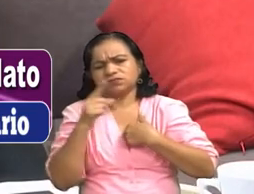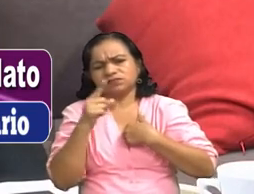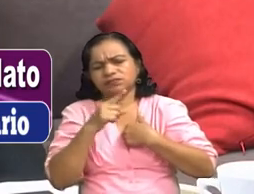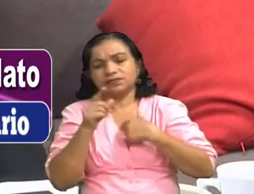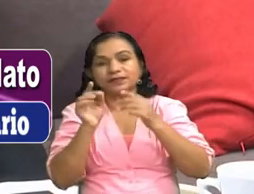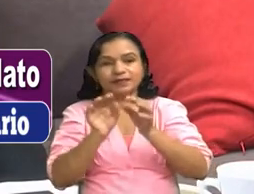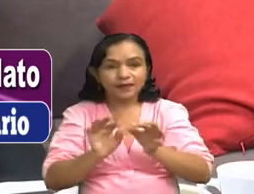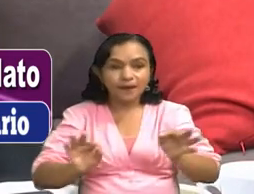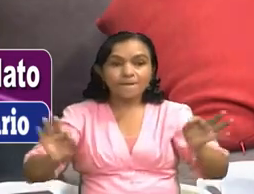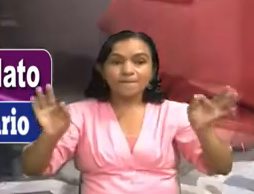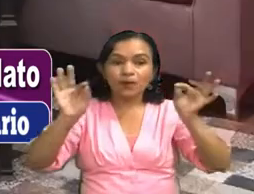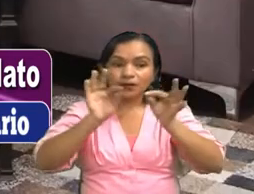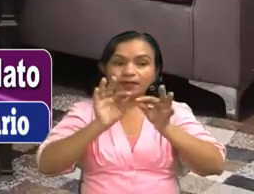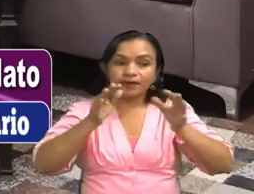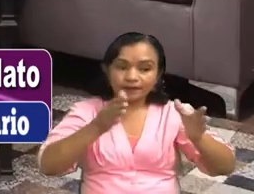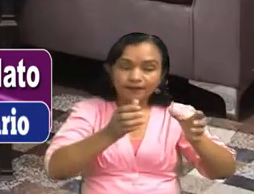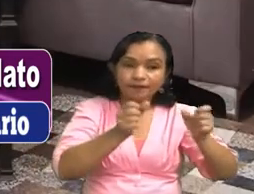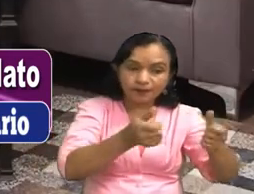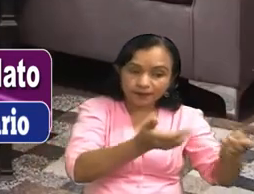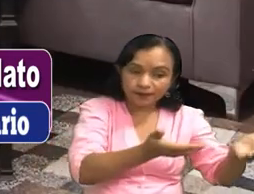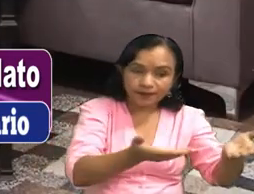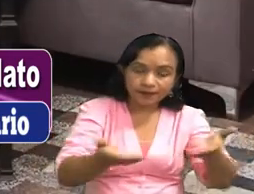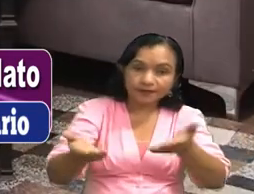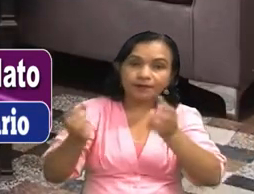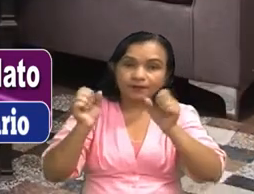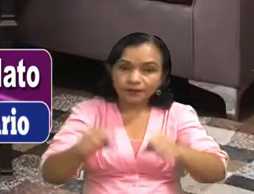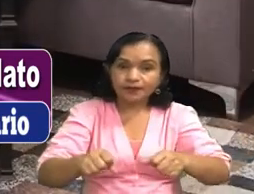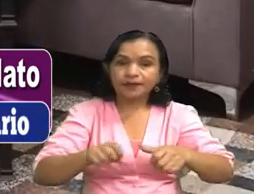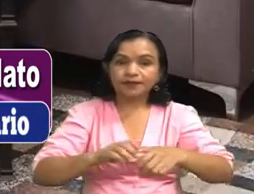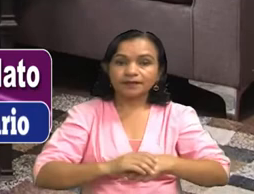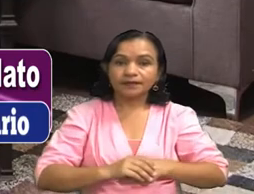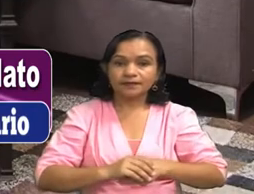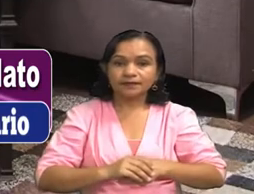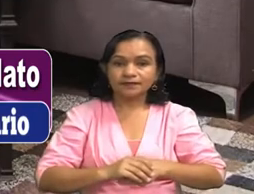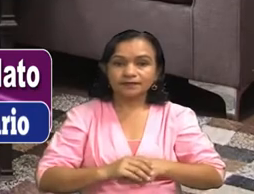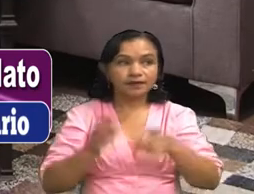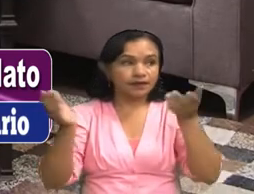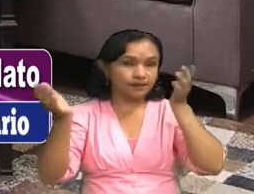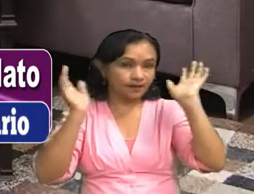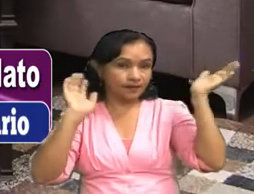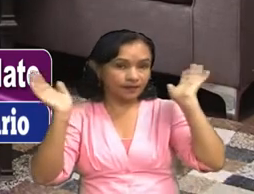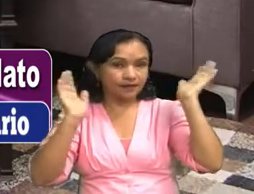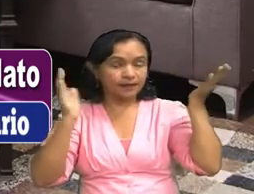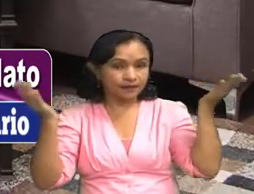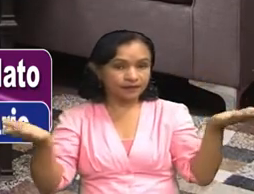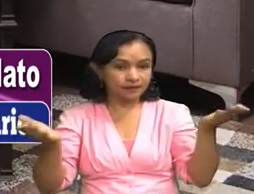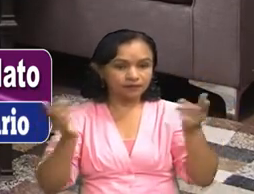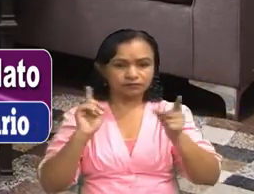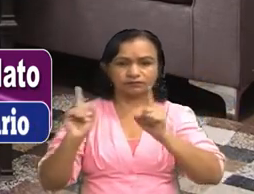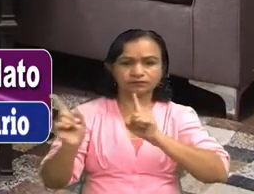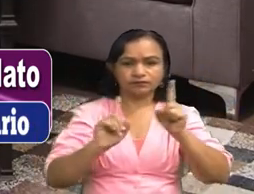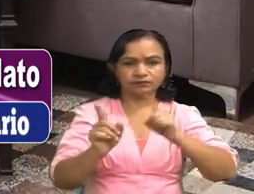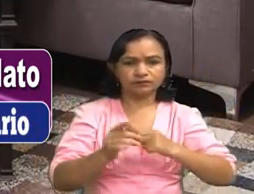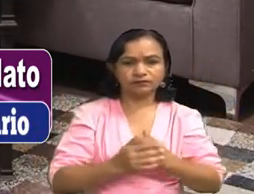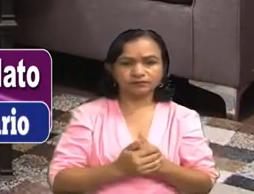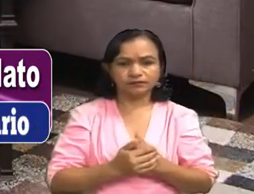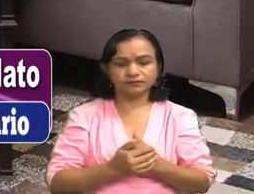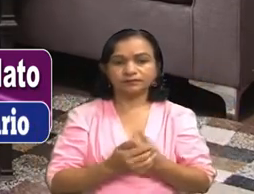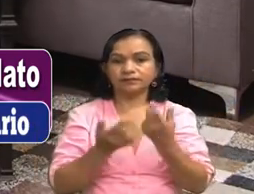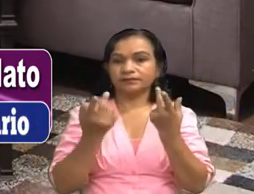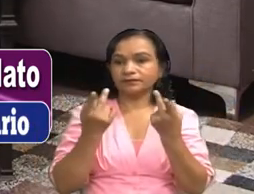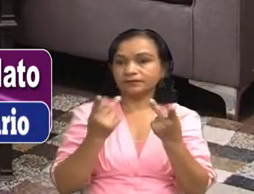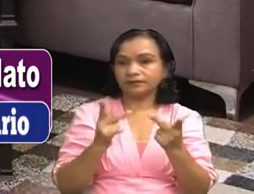muy importante esa explicación que da. Pero mejora la competitividad en el mercado, ¿no? La competitividad. Pero también